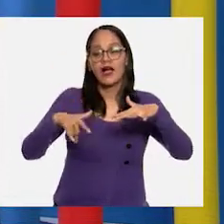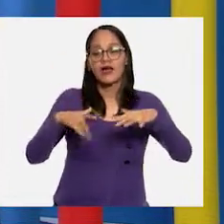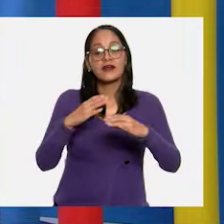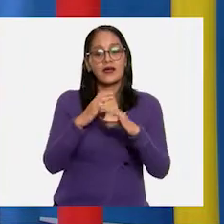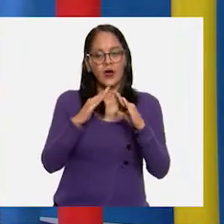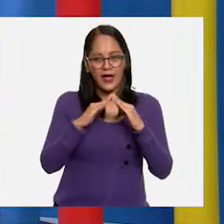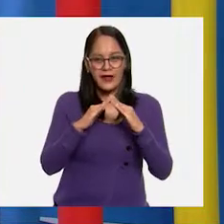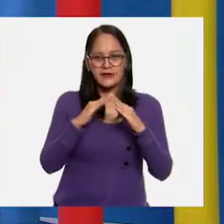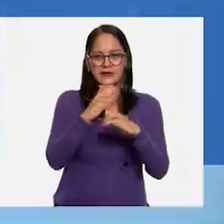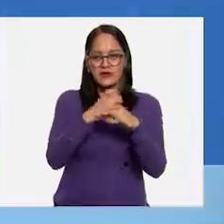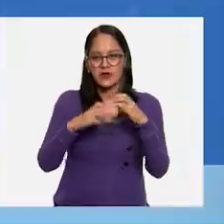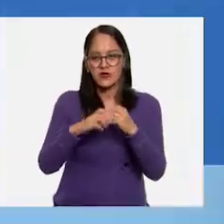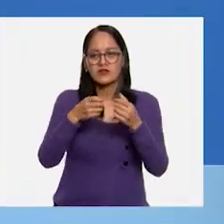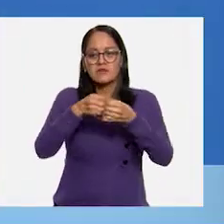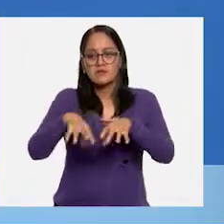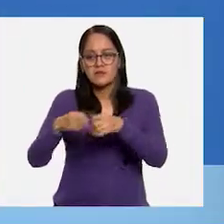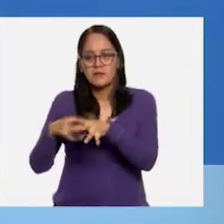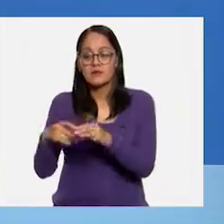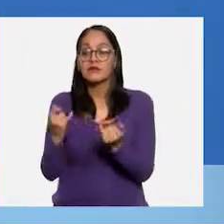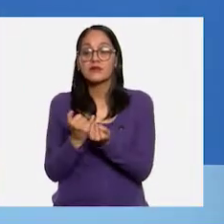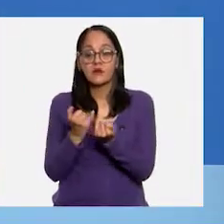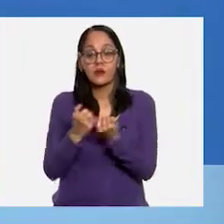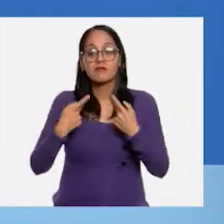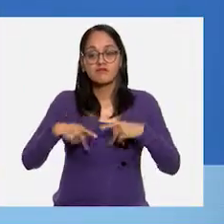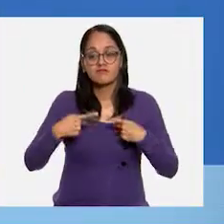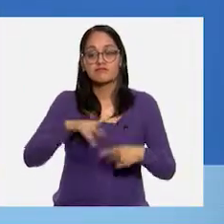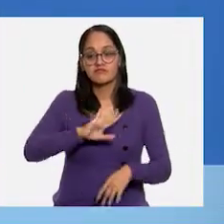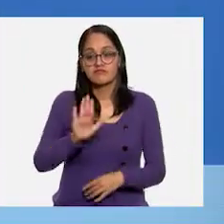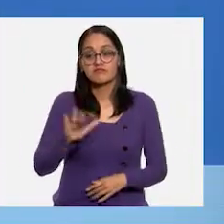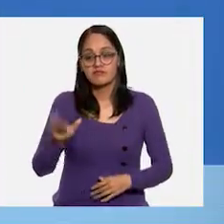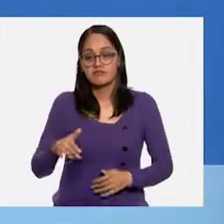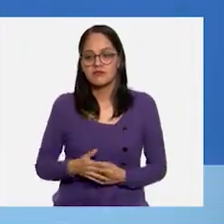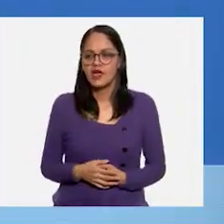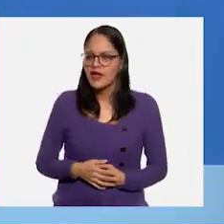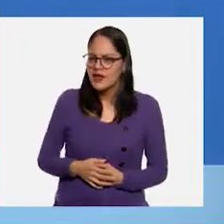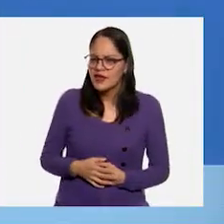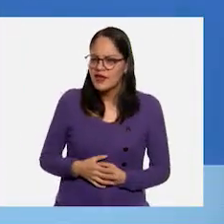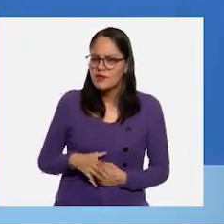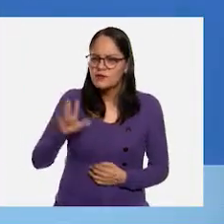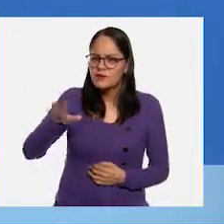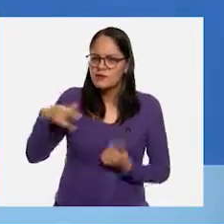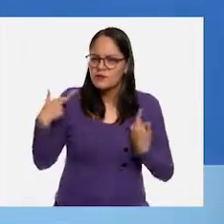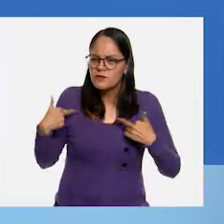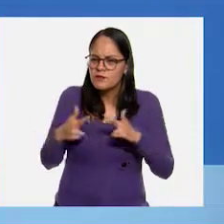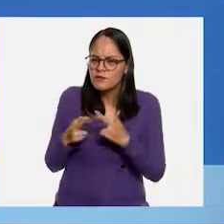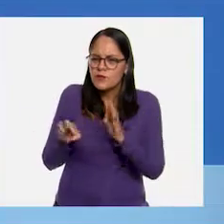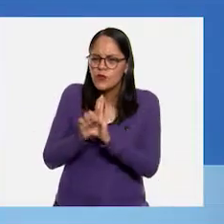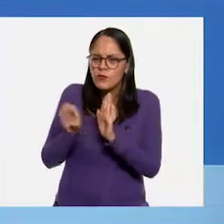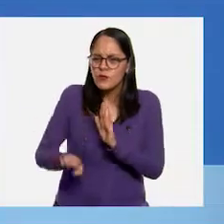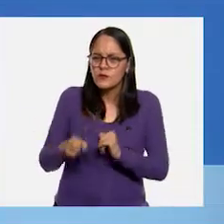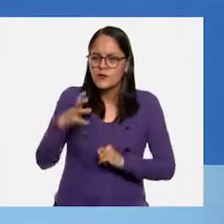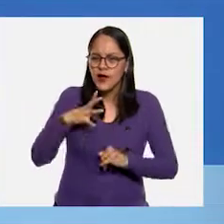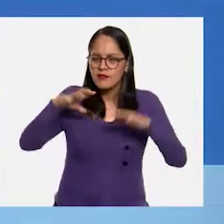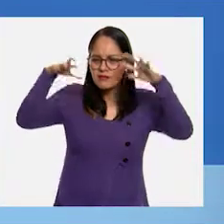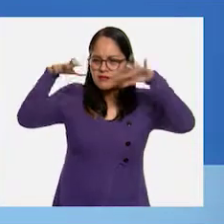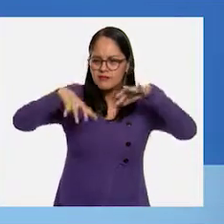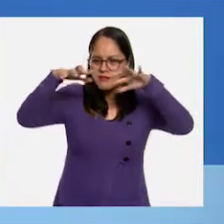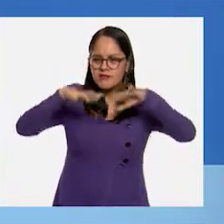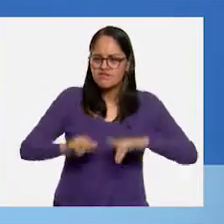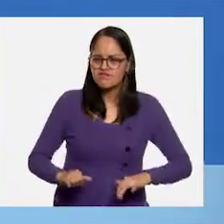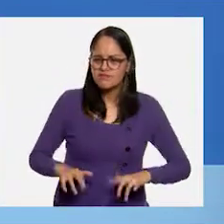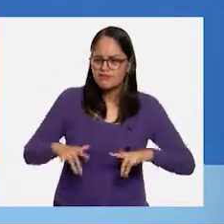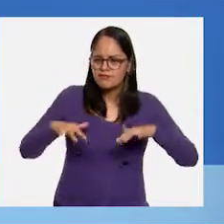de vidas humanas. Maestra, ¿puede haber poblaciones en los lugares donde ocurren inundaciones y no